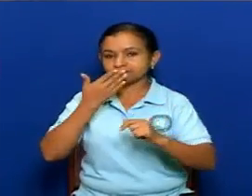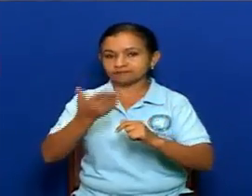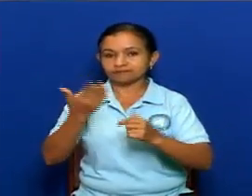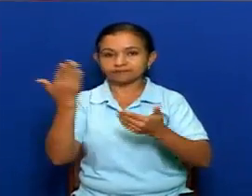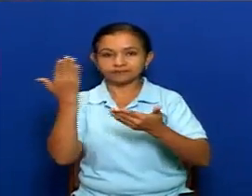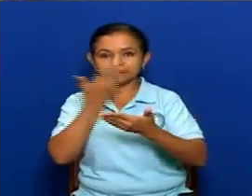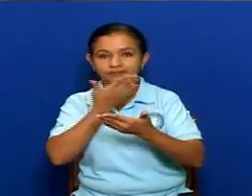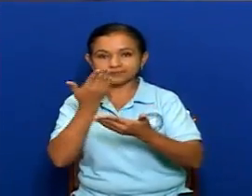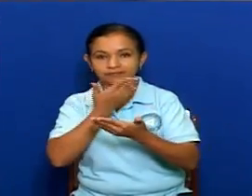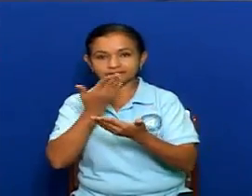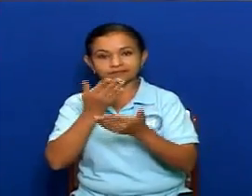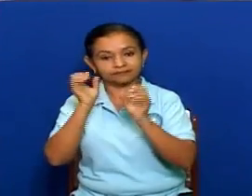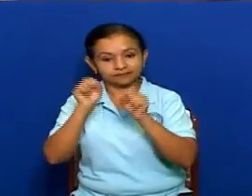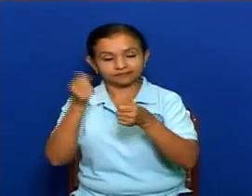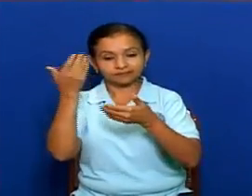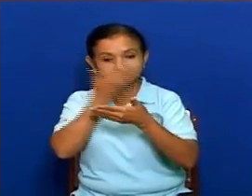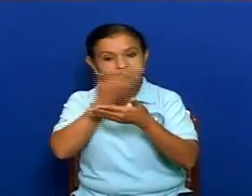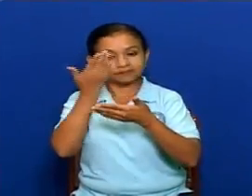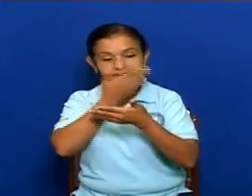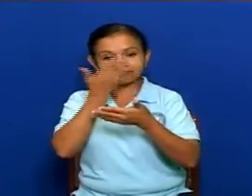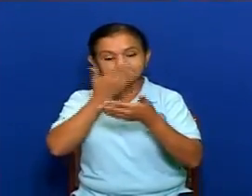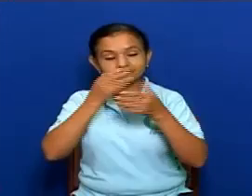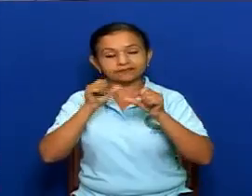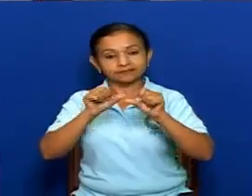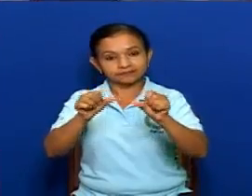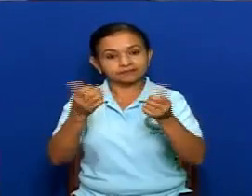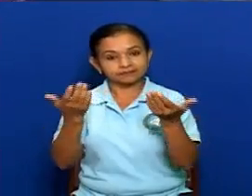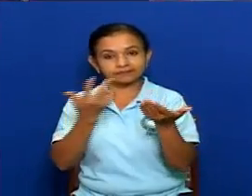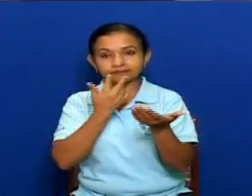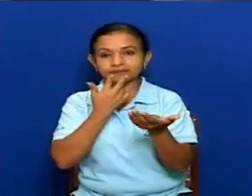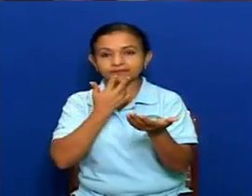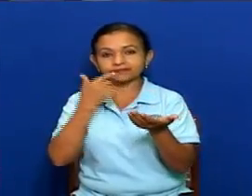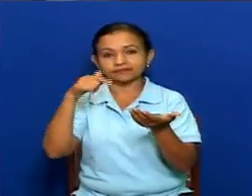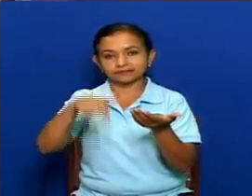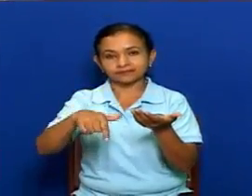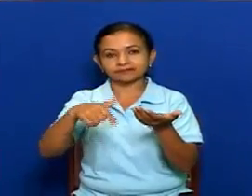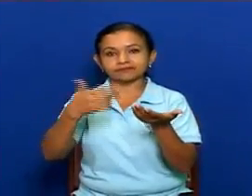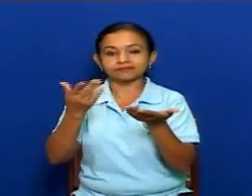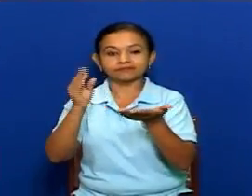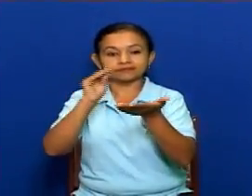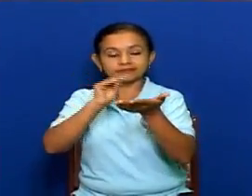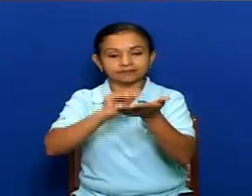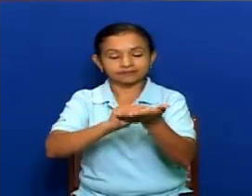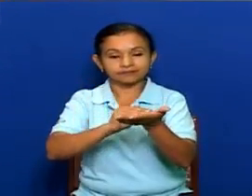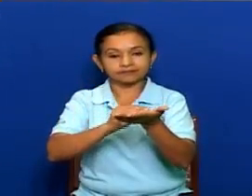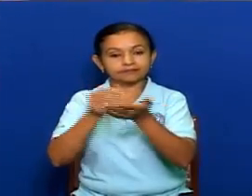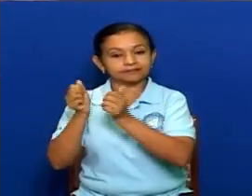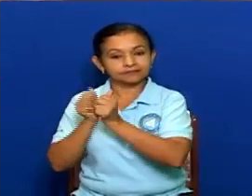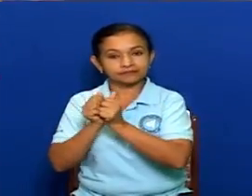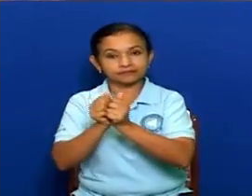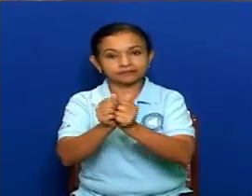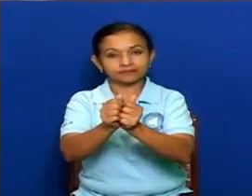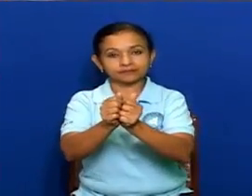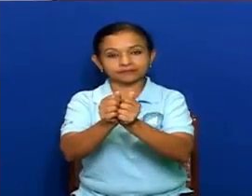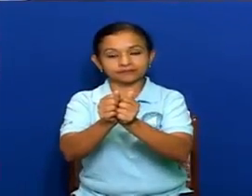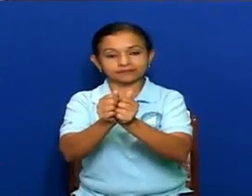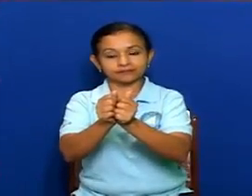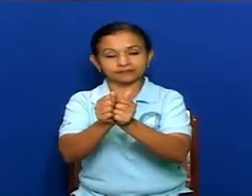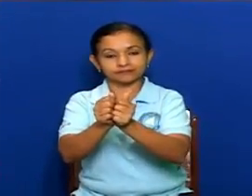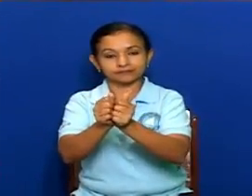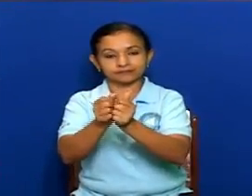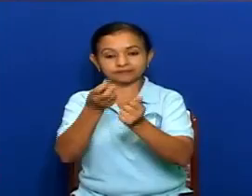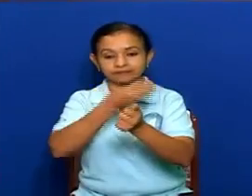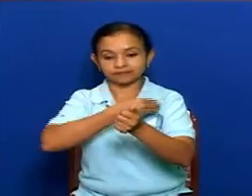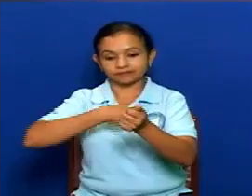tus colaboradores puedan formarse, puedan capacitarse. A esto ingresamos y nos están acompañando compañeros del Ministerio